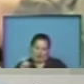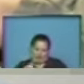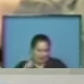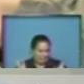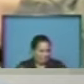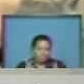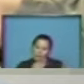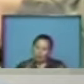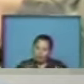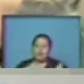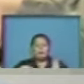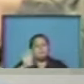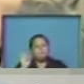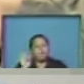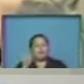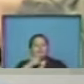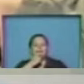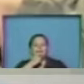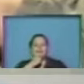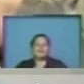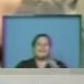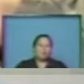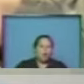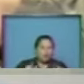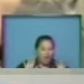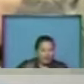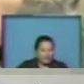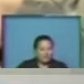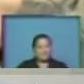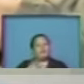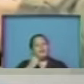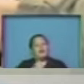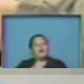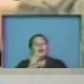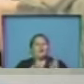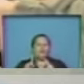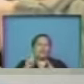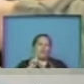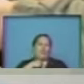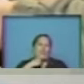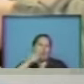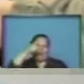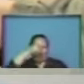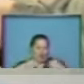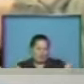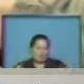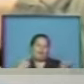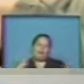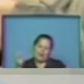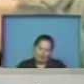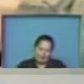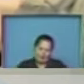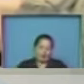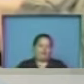caso. Normalmente ante situaciones de esta característica se actúa tratando de no tener que utilizar la fuerza. Vuelvo a insistir, han